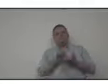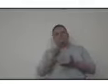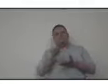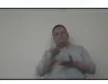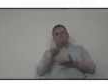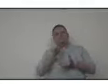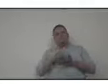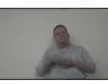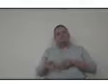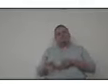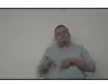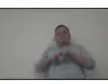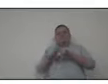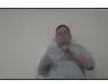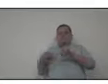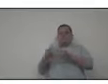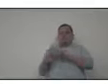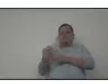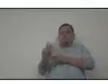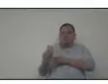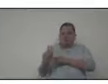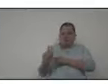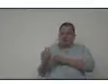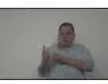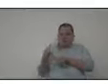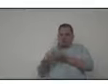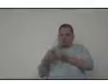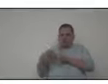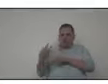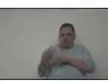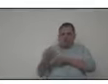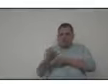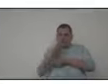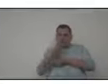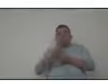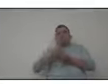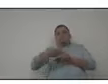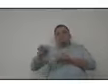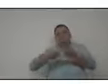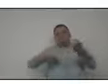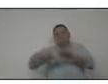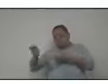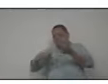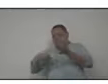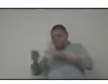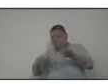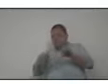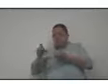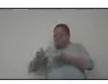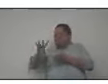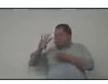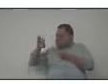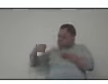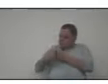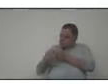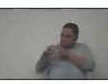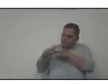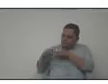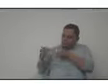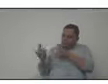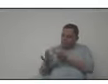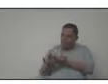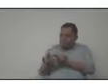nos triplicó la entrega de medicamentos. Hicimos unas reuniones y